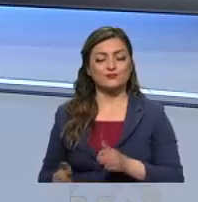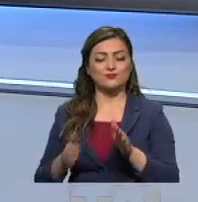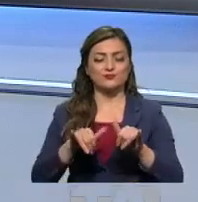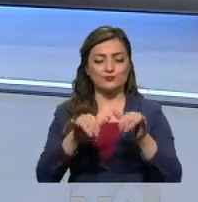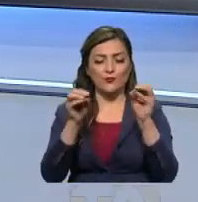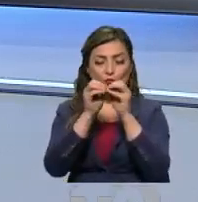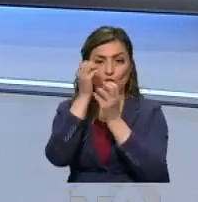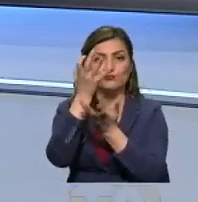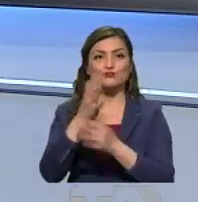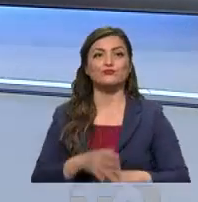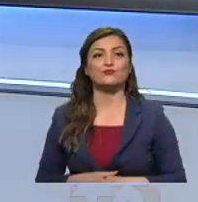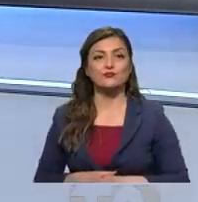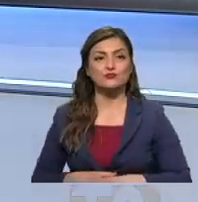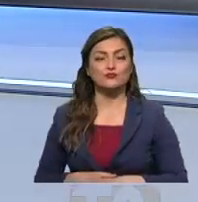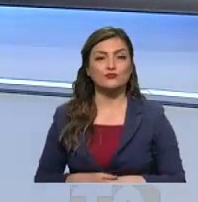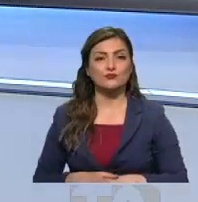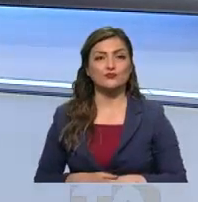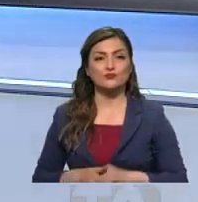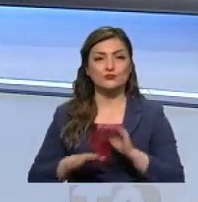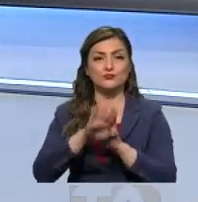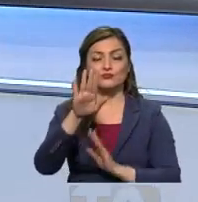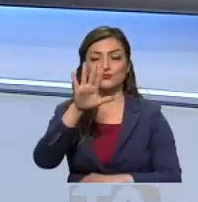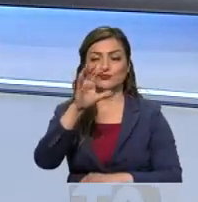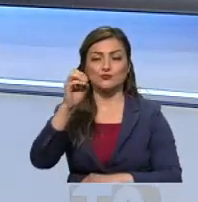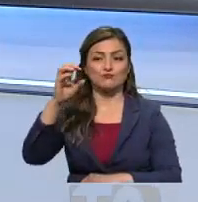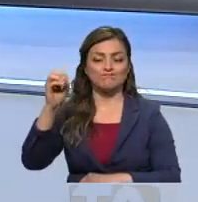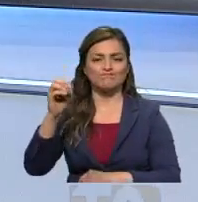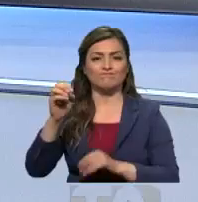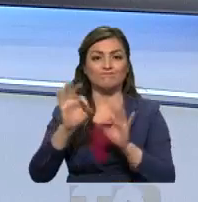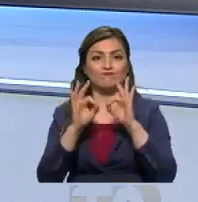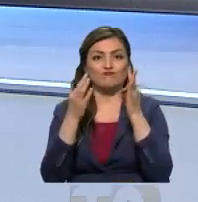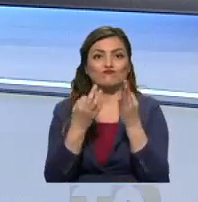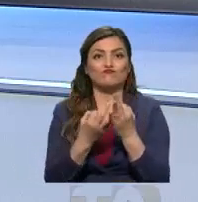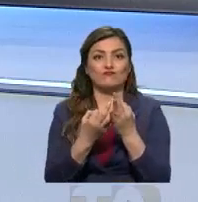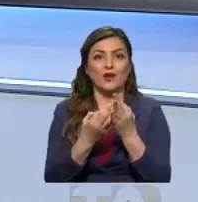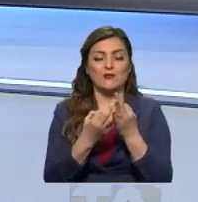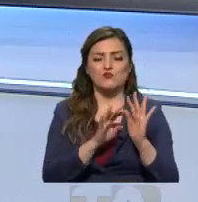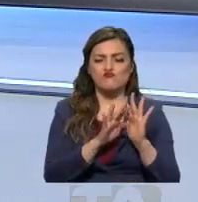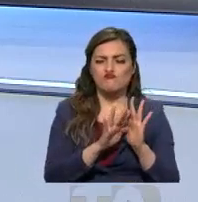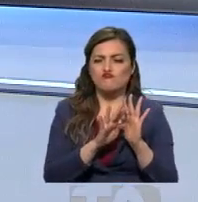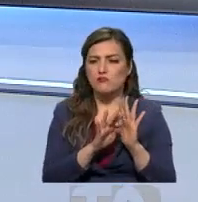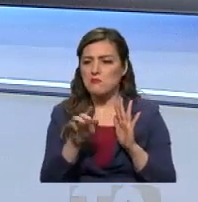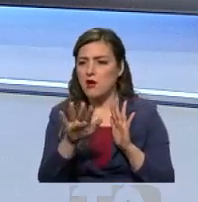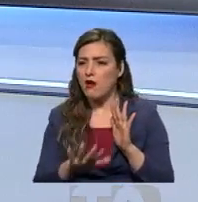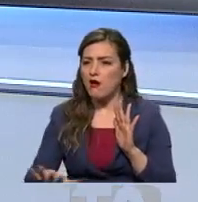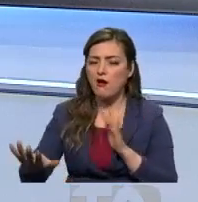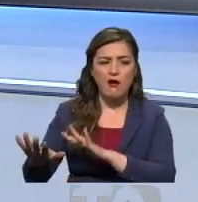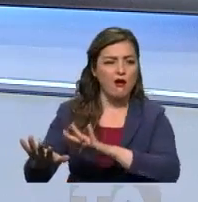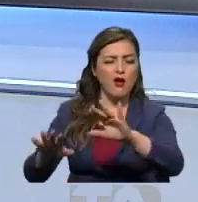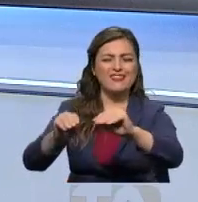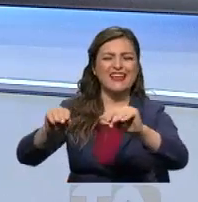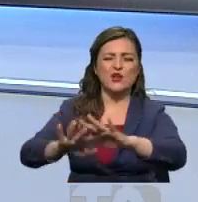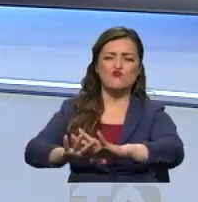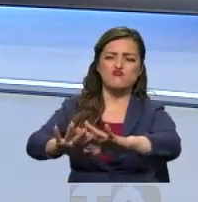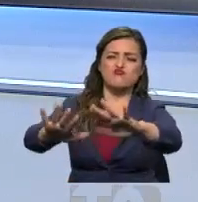Continuamos con más información. En otro tema, más de 500 familias se han apostado en un terreno de 3 hectáreas en el sector de María